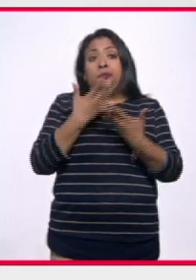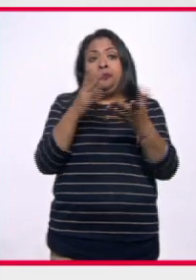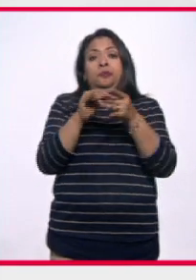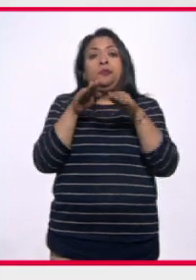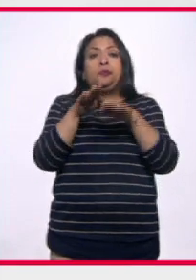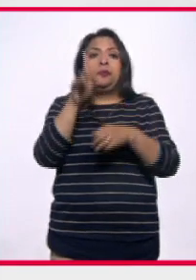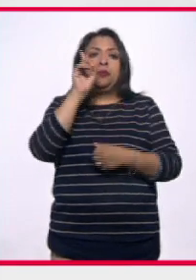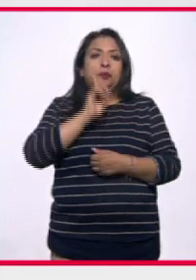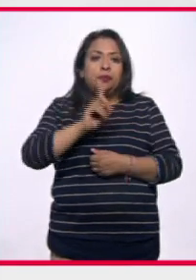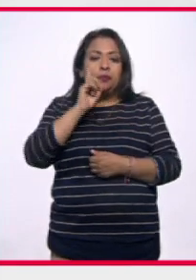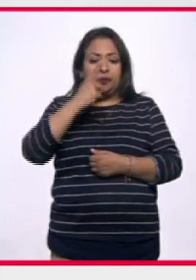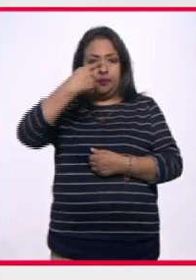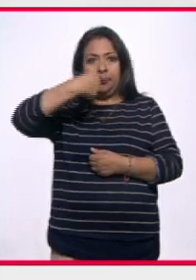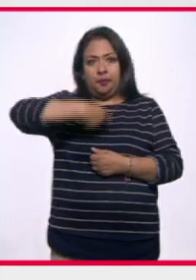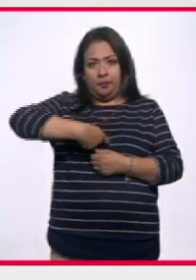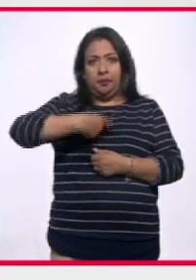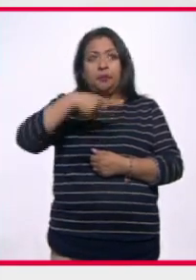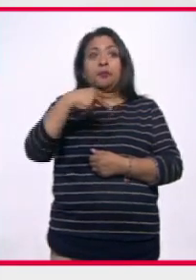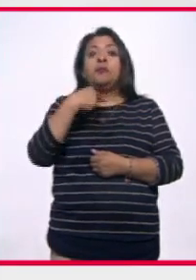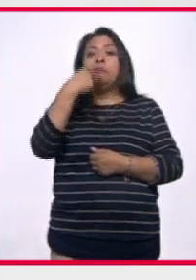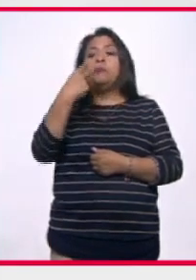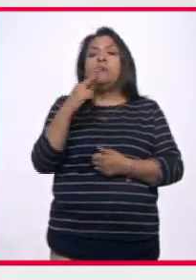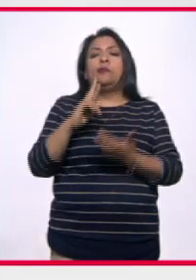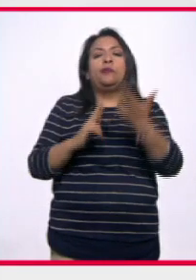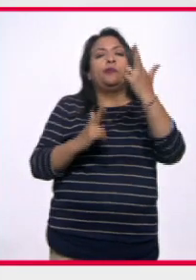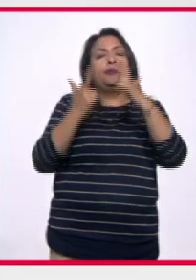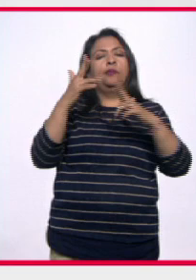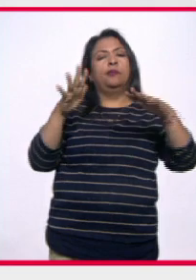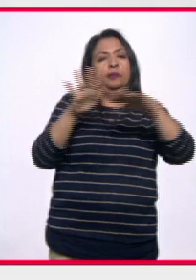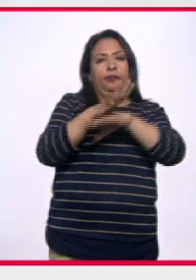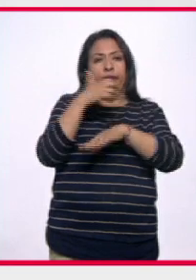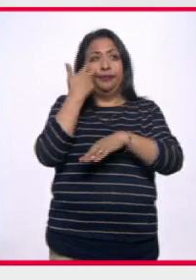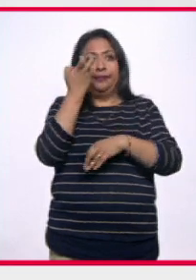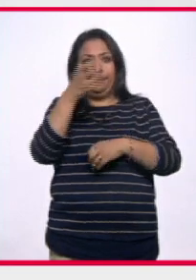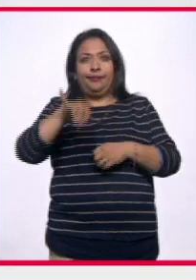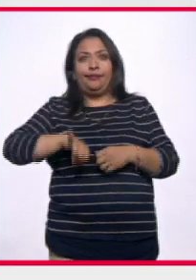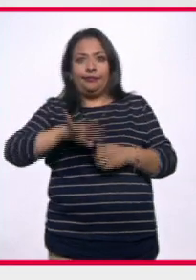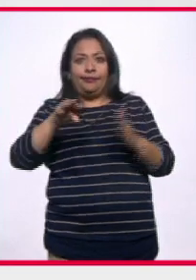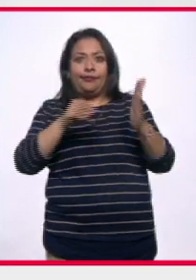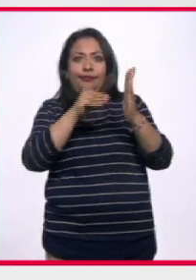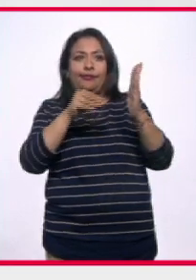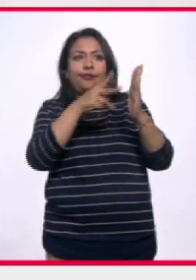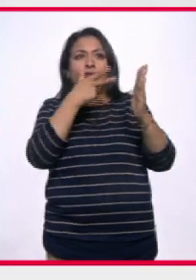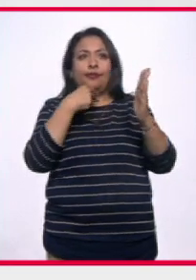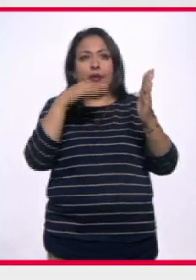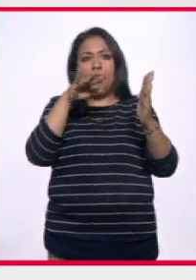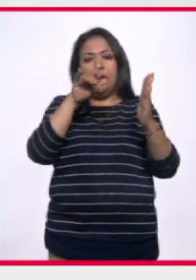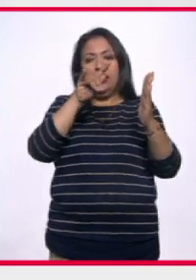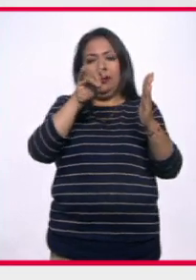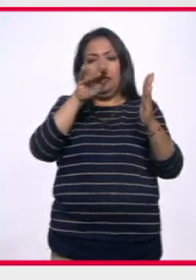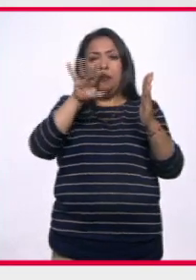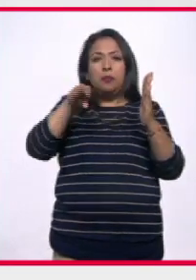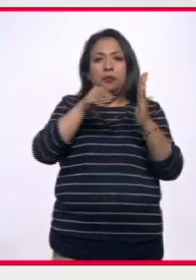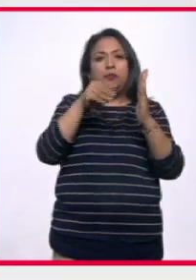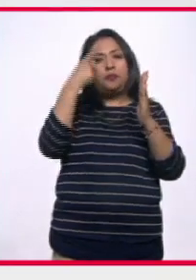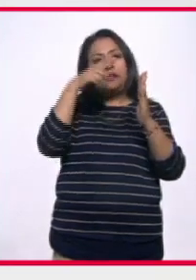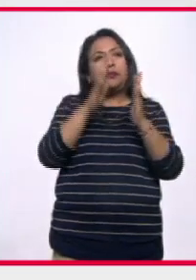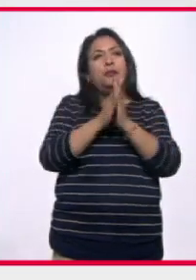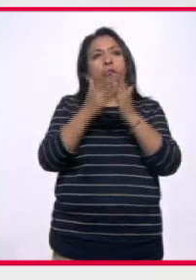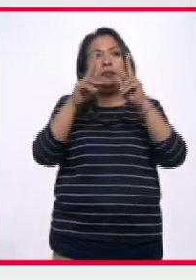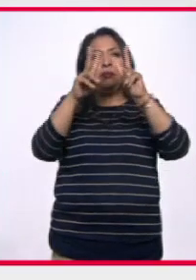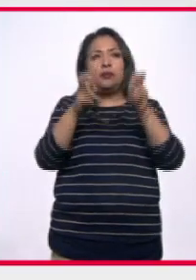de la mujer de la identidad pero con una voz revolucionaria son los que le interesaban a martín tonal medio reunir para el libro